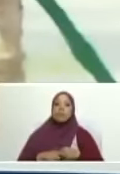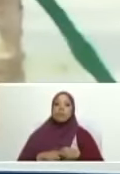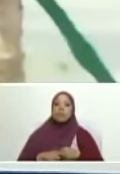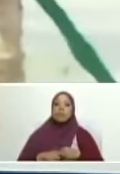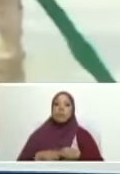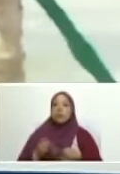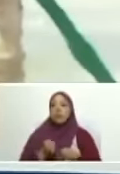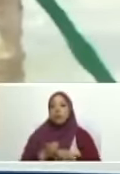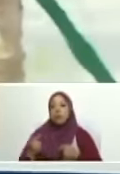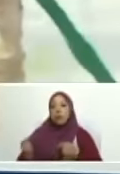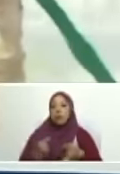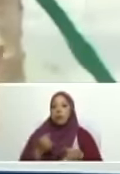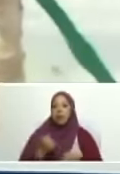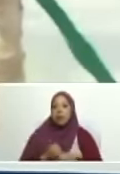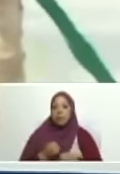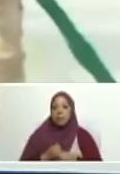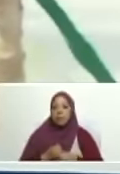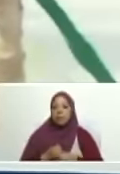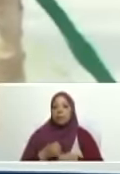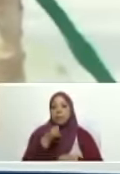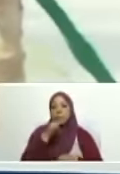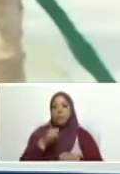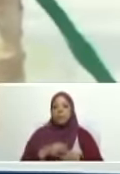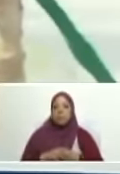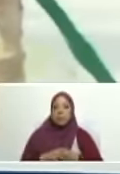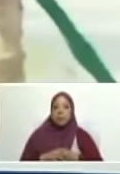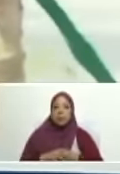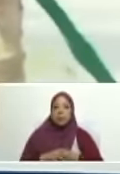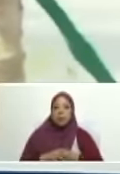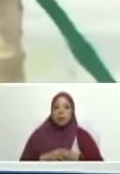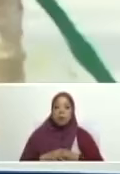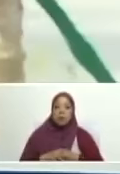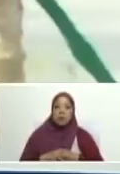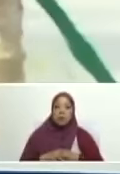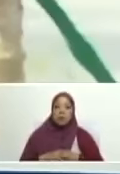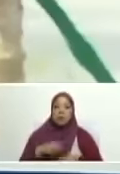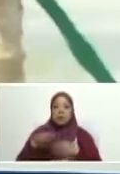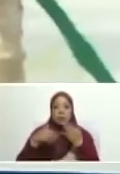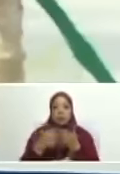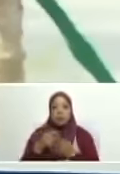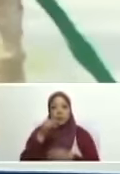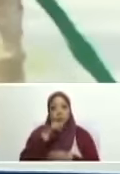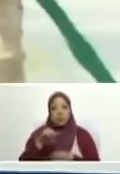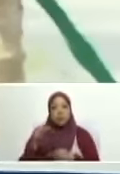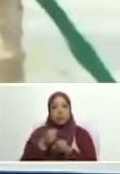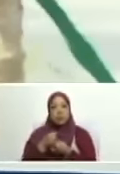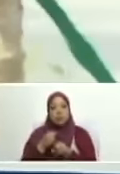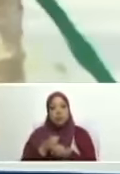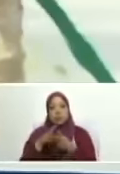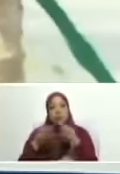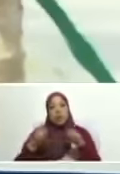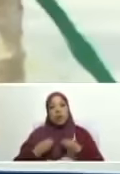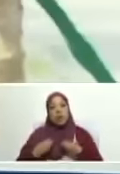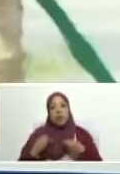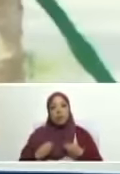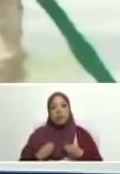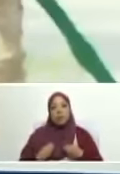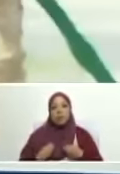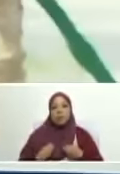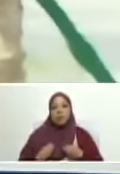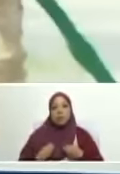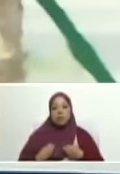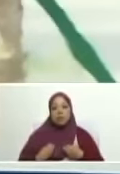vida, situaciones familiares, no pude concretar ese sueño. Pero siempre me he sentido un cadete naval por toda la vida, pues. Excelente.